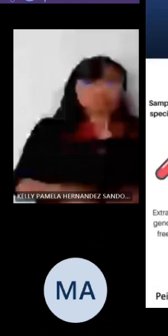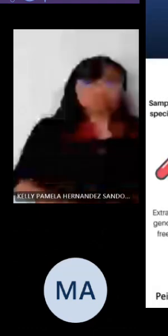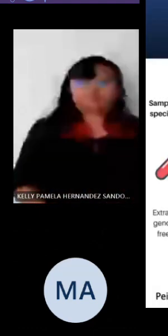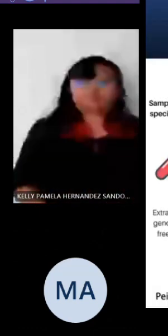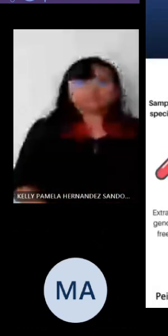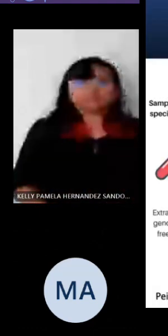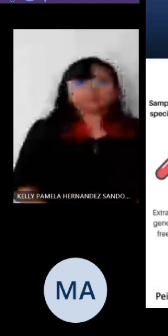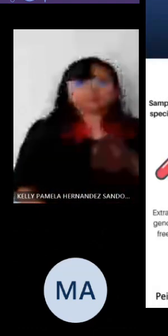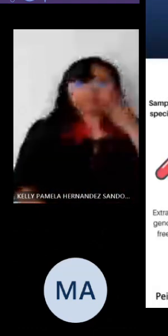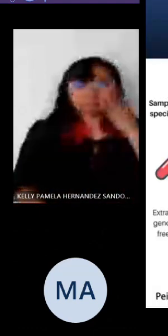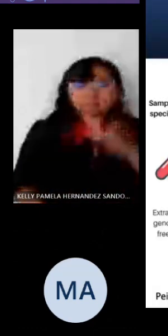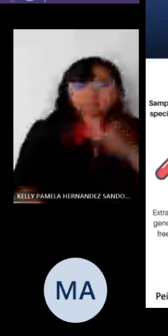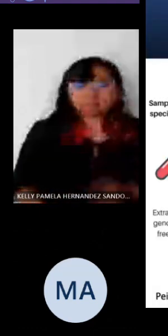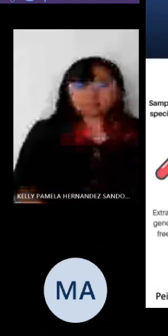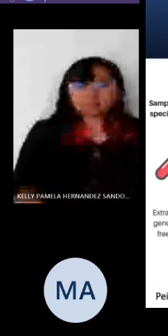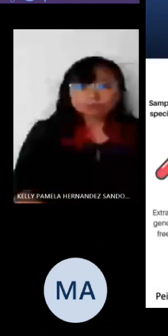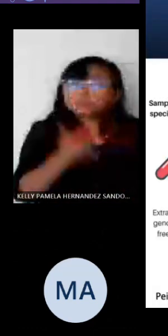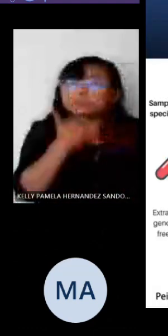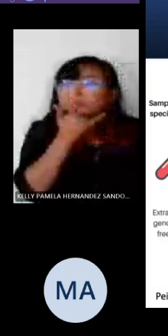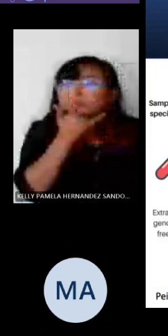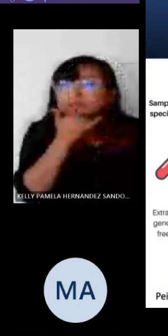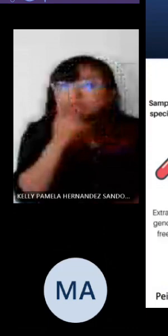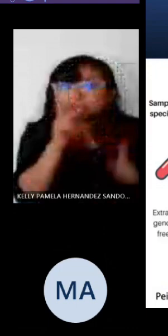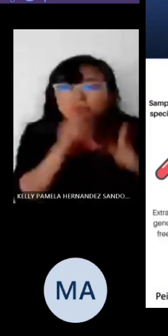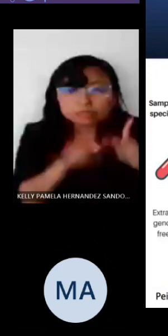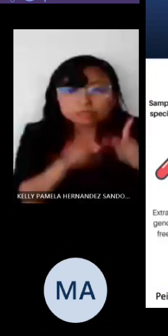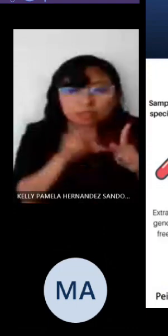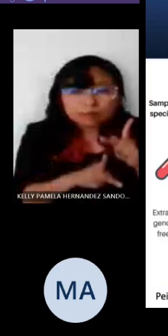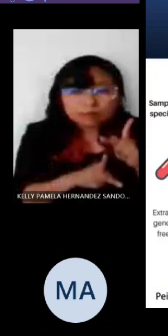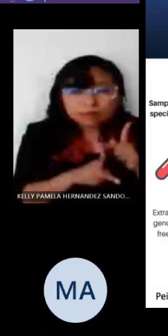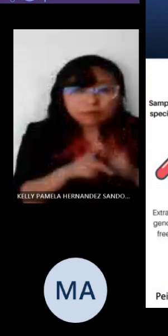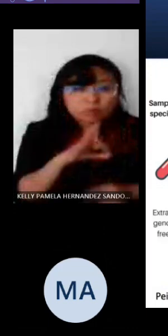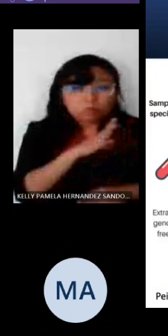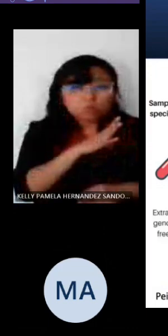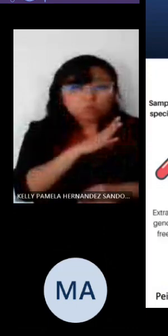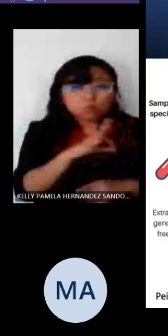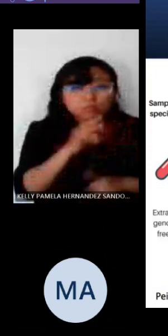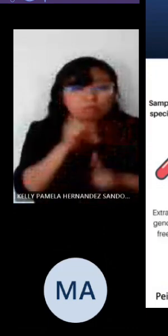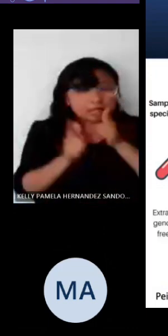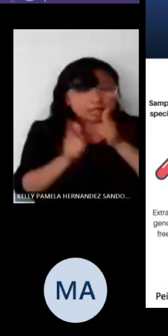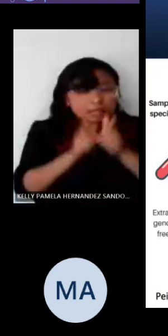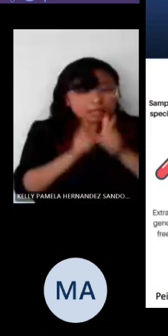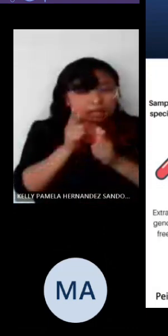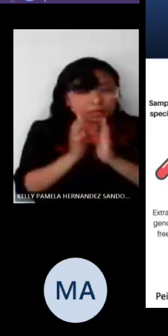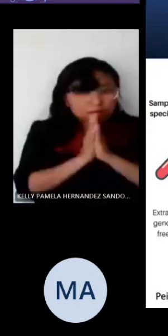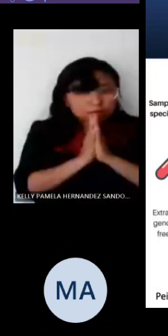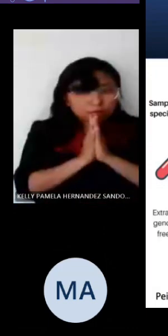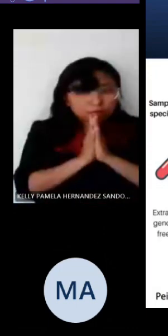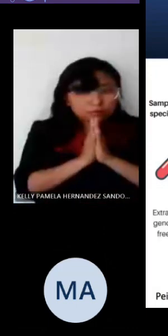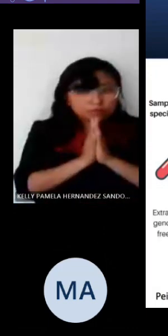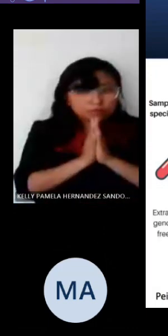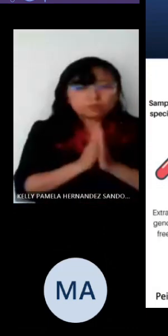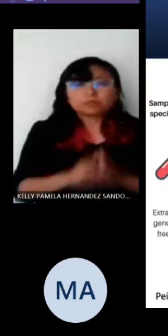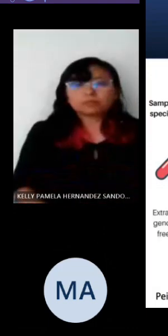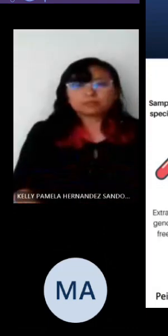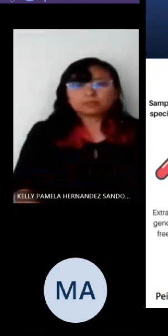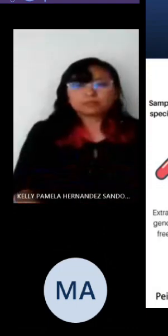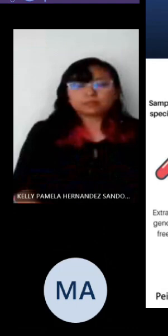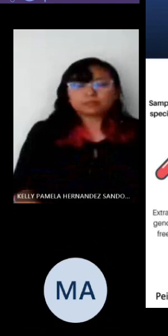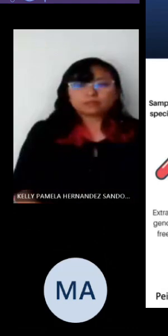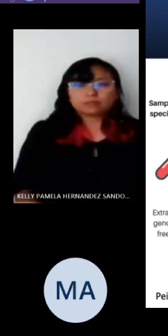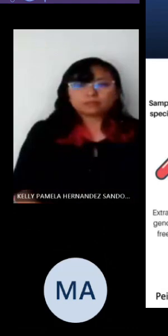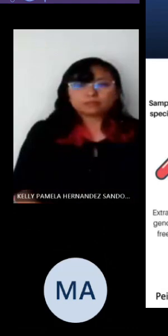entonces, Melania, sí. Perdón por interrumpir, ¿podrías hablar un poquitito más lento? Sí, claro. Gracias.